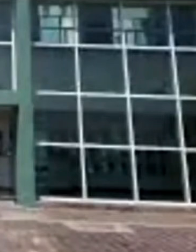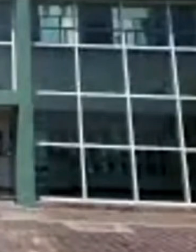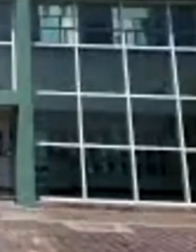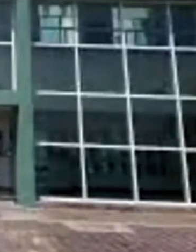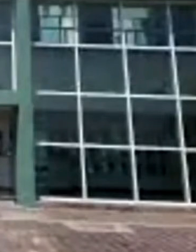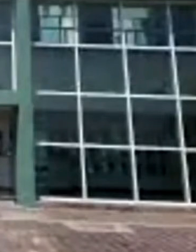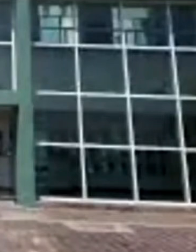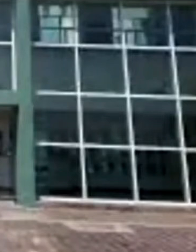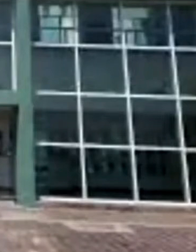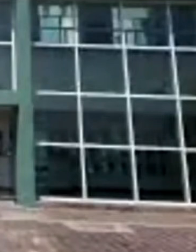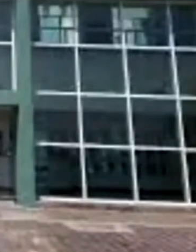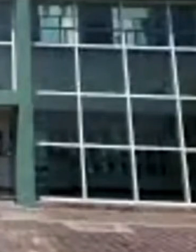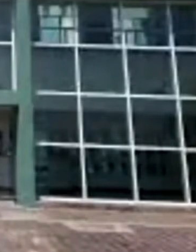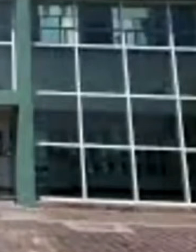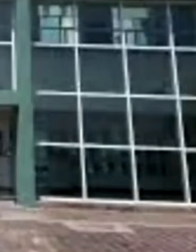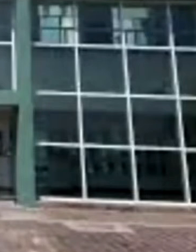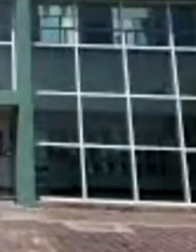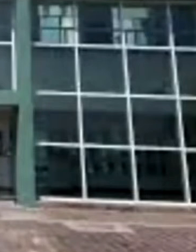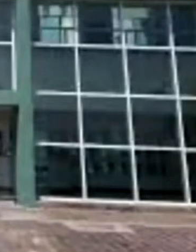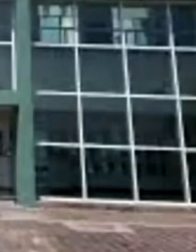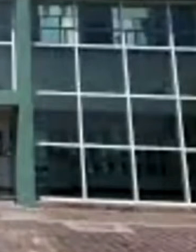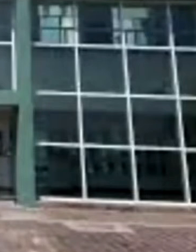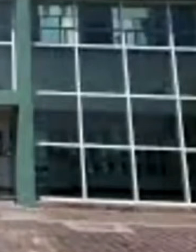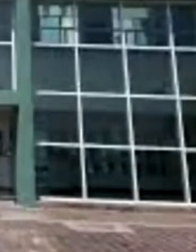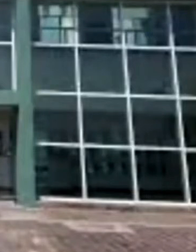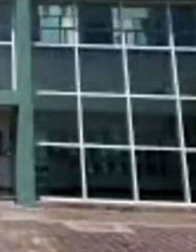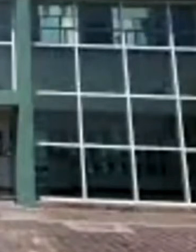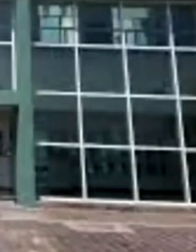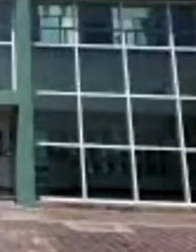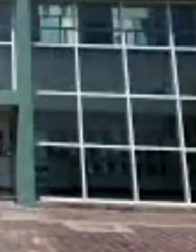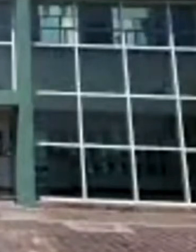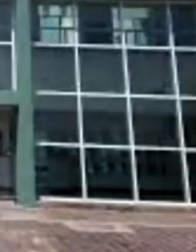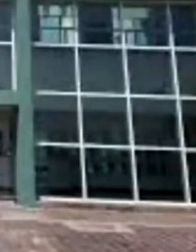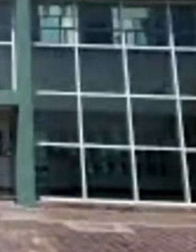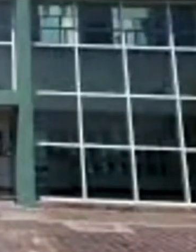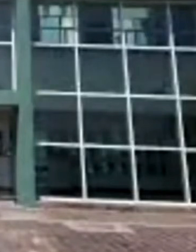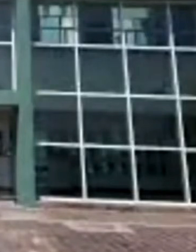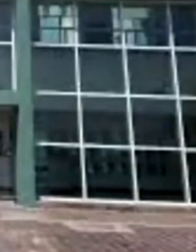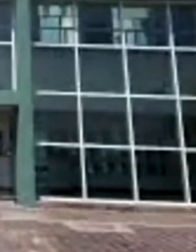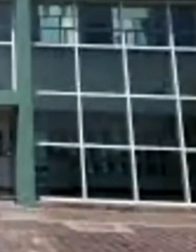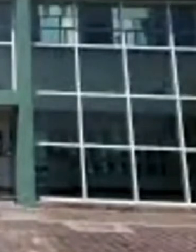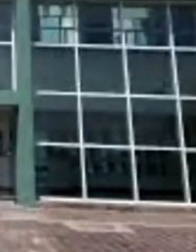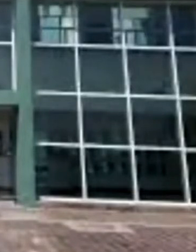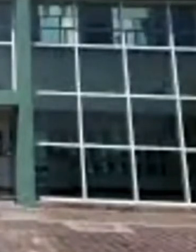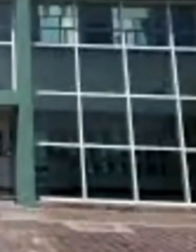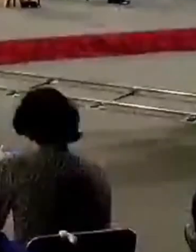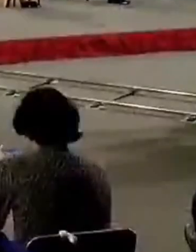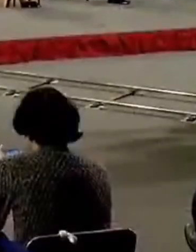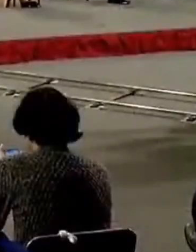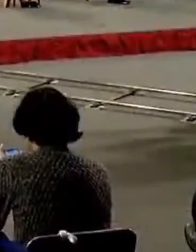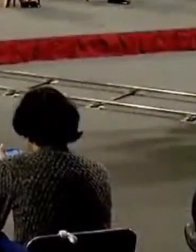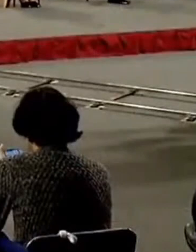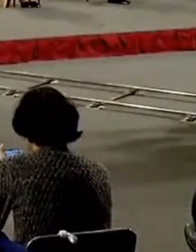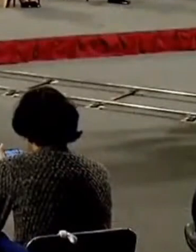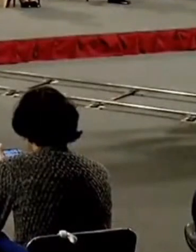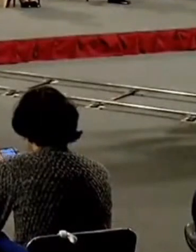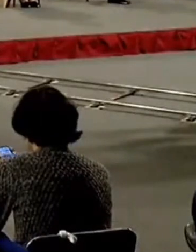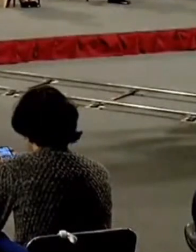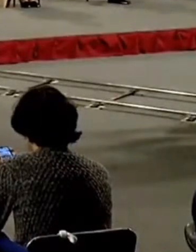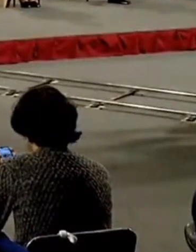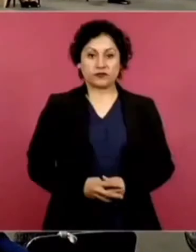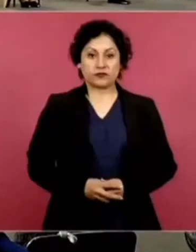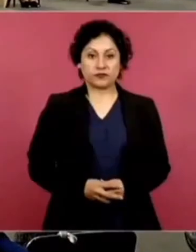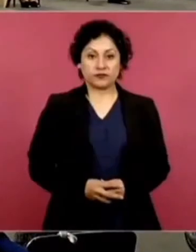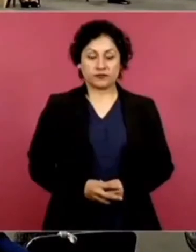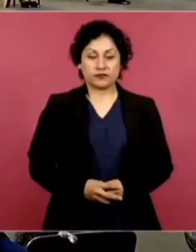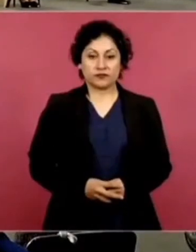una inversión de 1,649 millones de pesos y a la fecha 539 médicas y médicos han sido contratados. Me refiero a